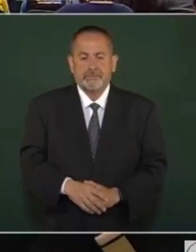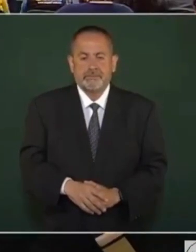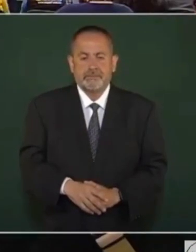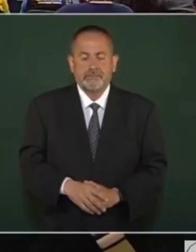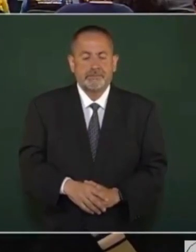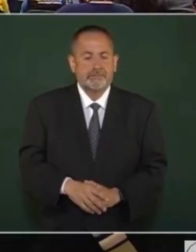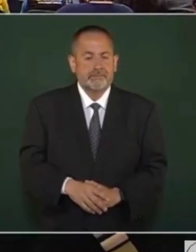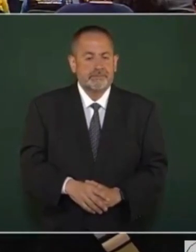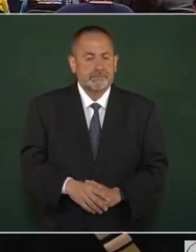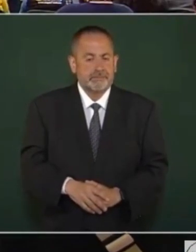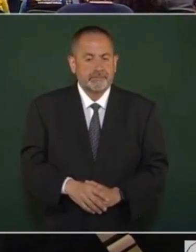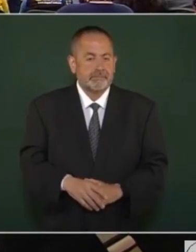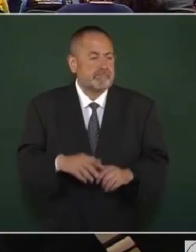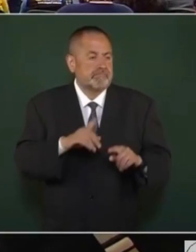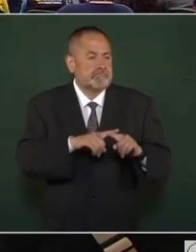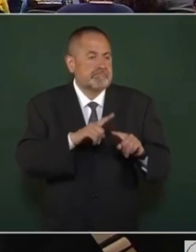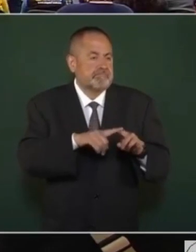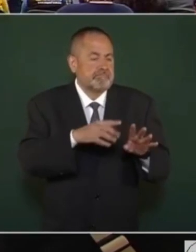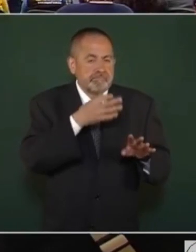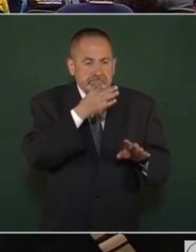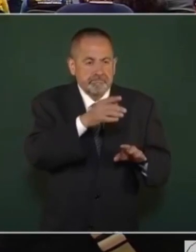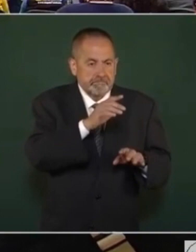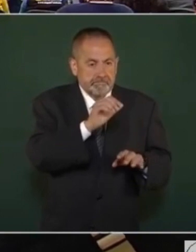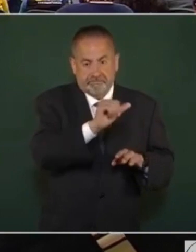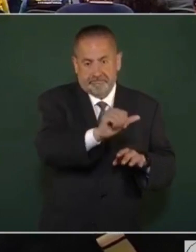Alguien le aconseja,